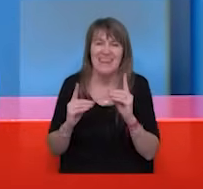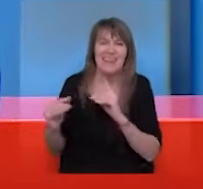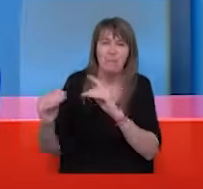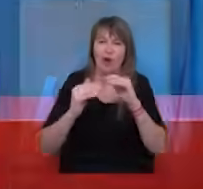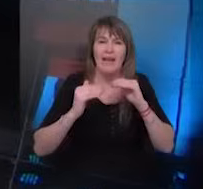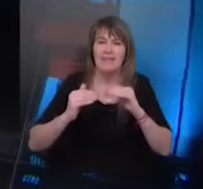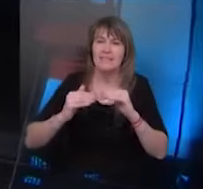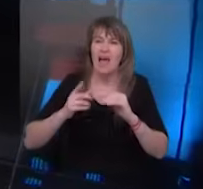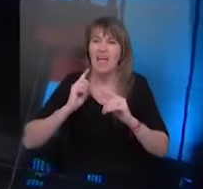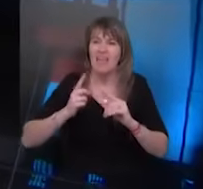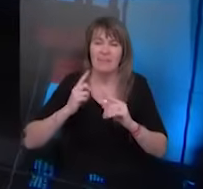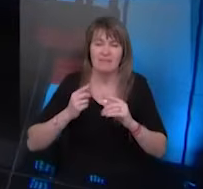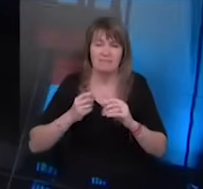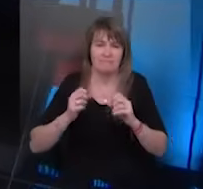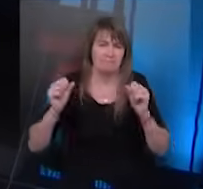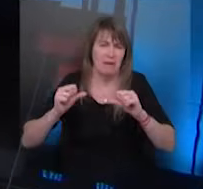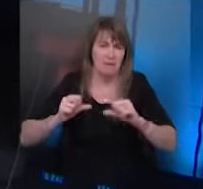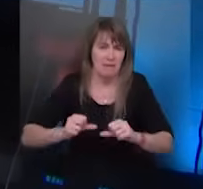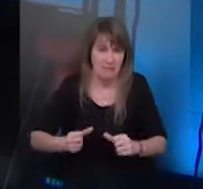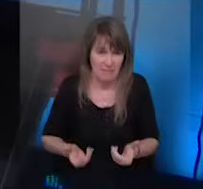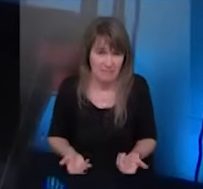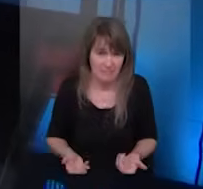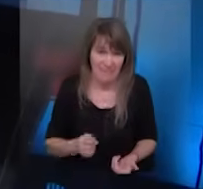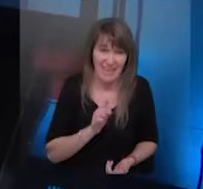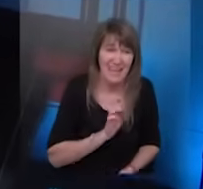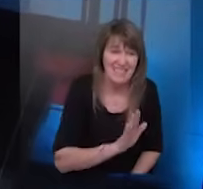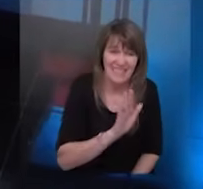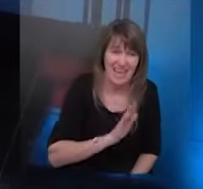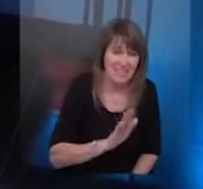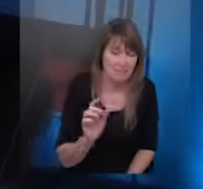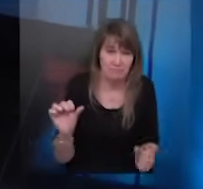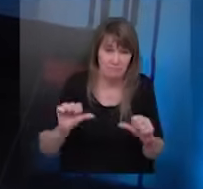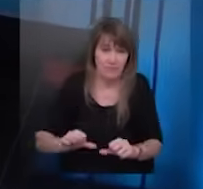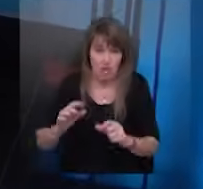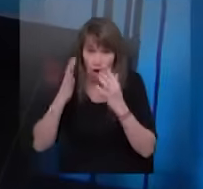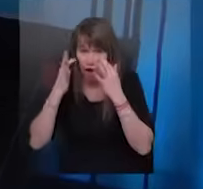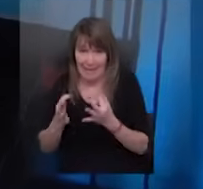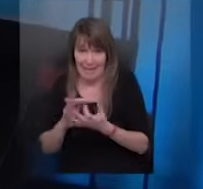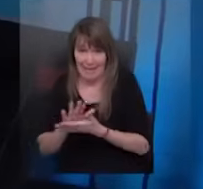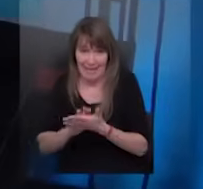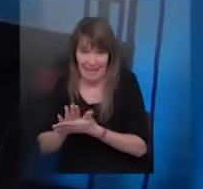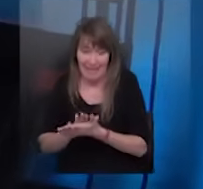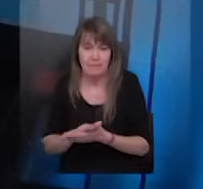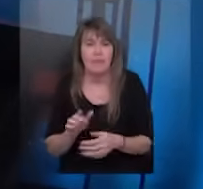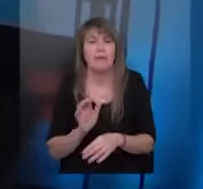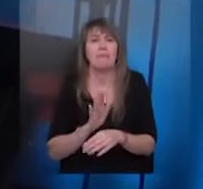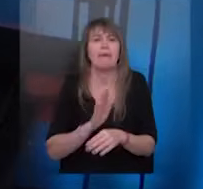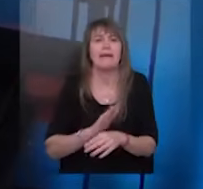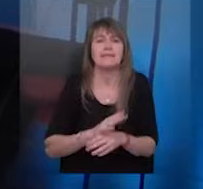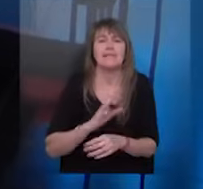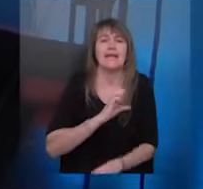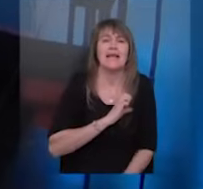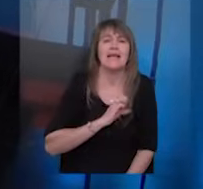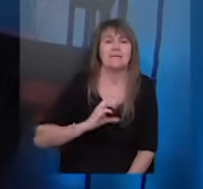defectuosa es así con todo este tipo de eventos no entonces Bueno nos queremos parecer yo que s El Salvador a